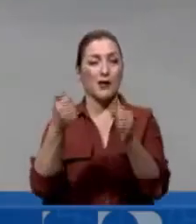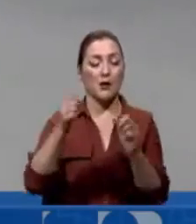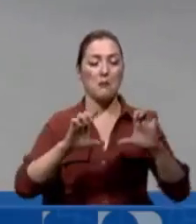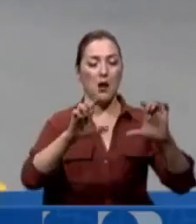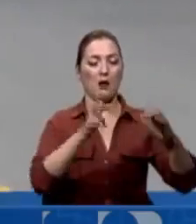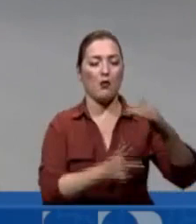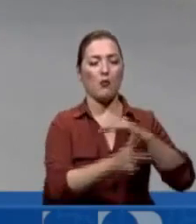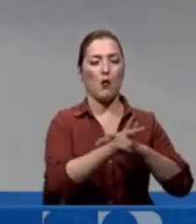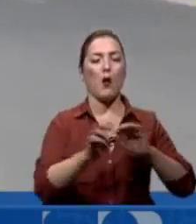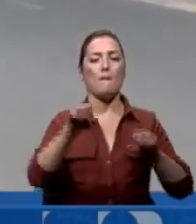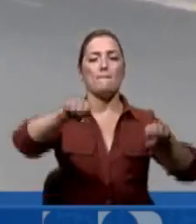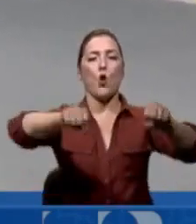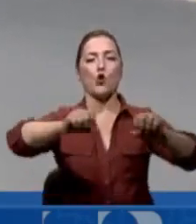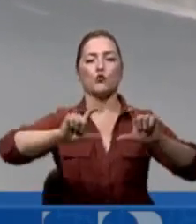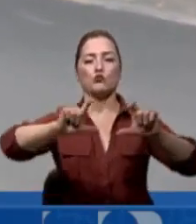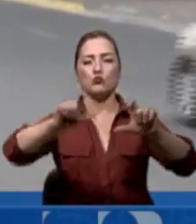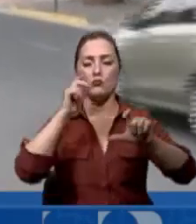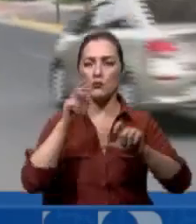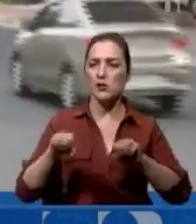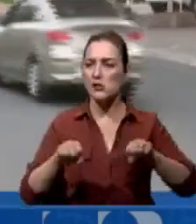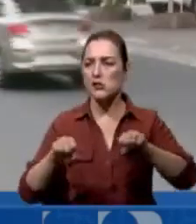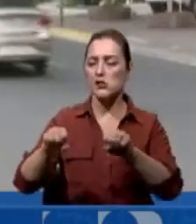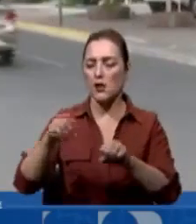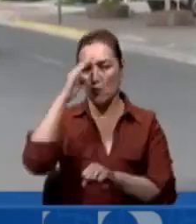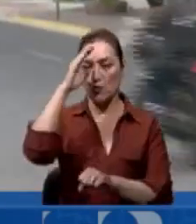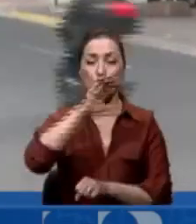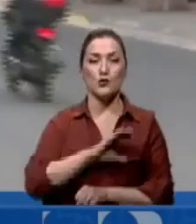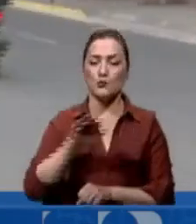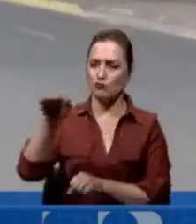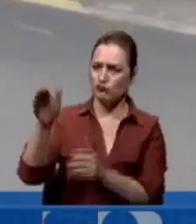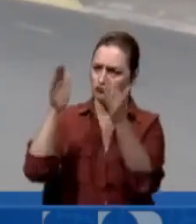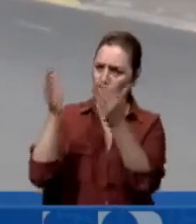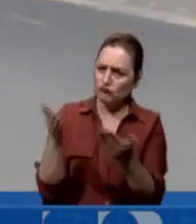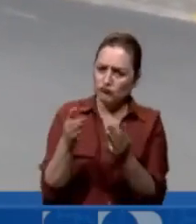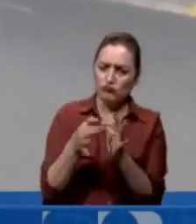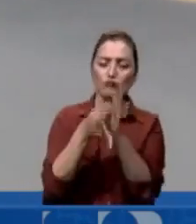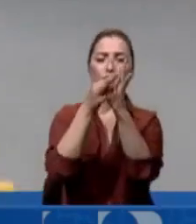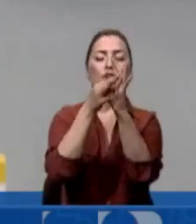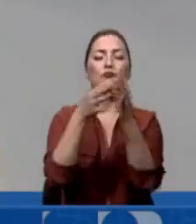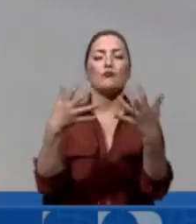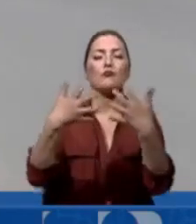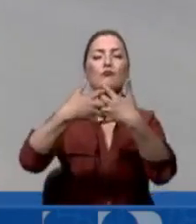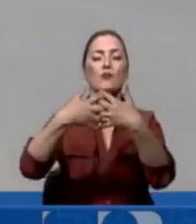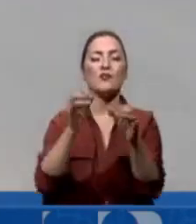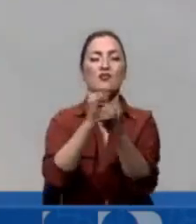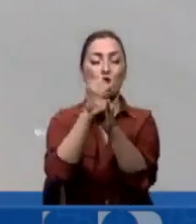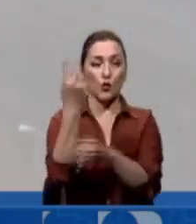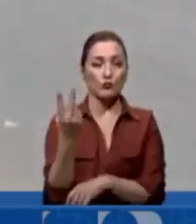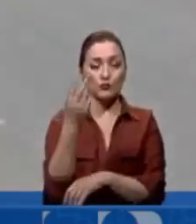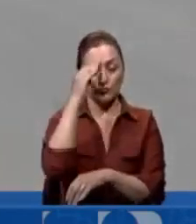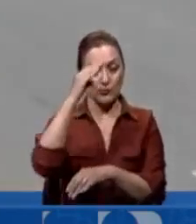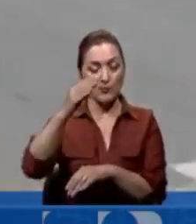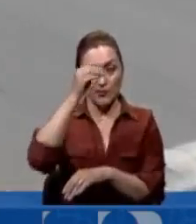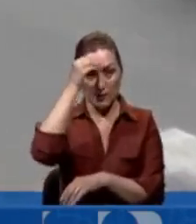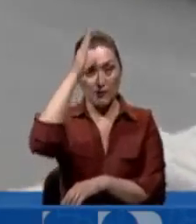placas y por qué están las motos sin placas observando al sector. Realmente, entonces, tiene que haber una unión, una coacción entre instituciones, también con Policía